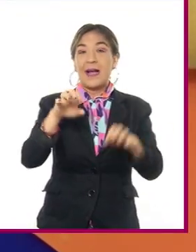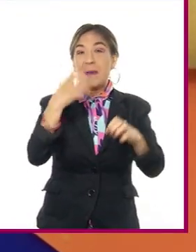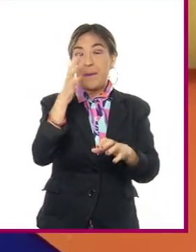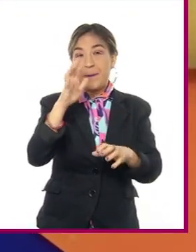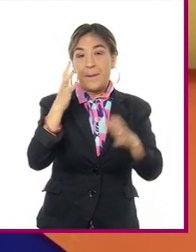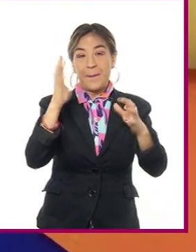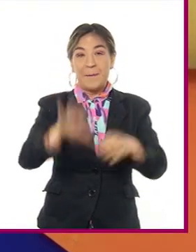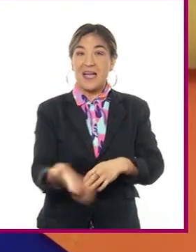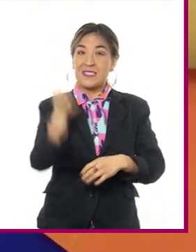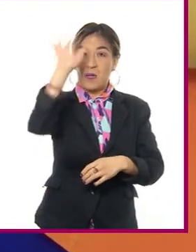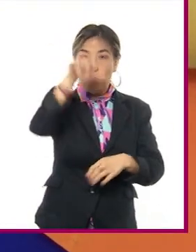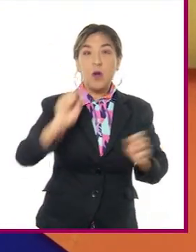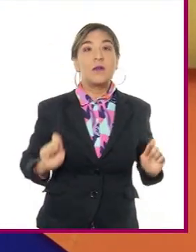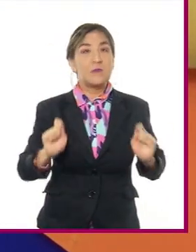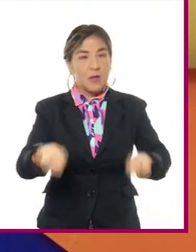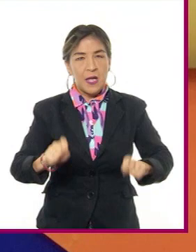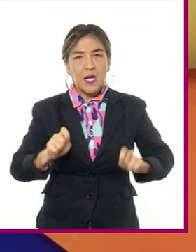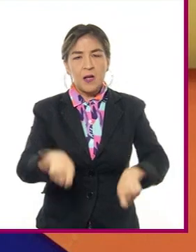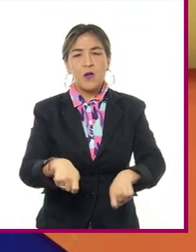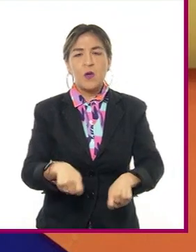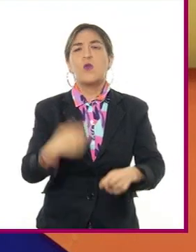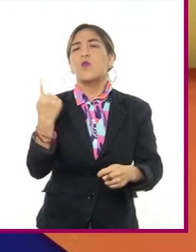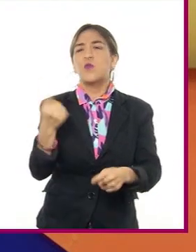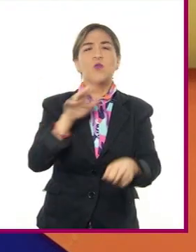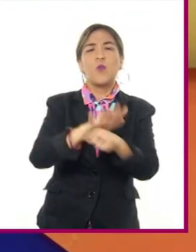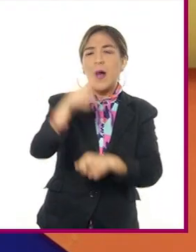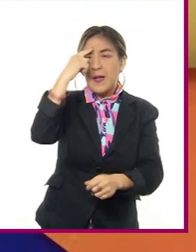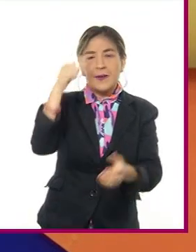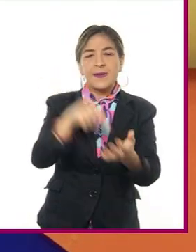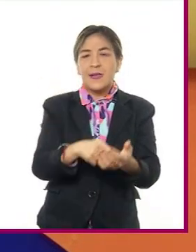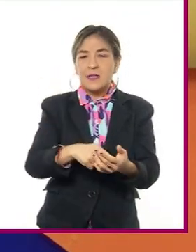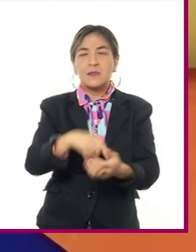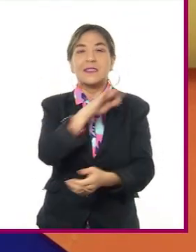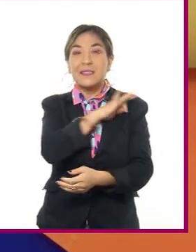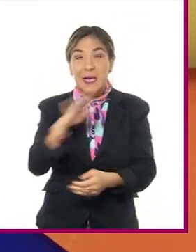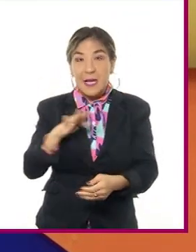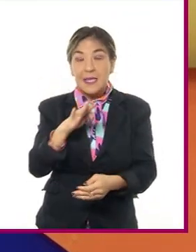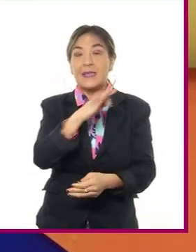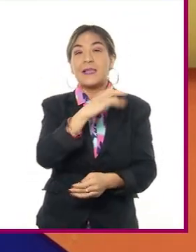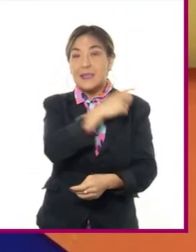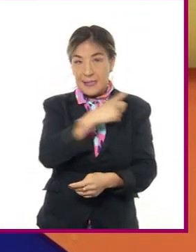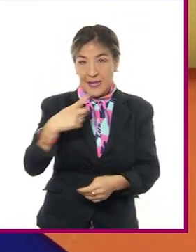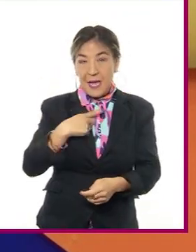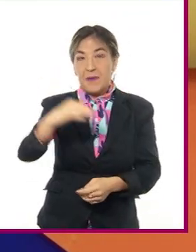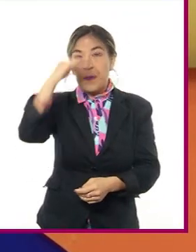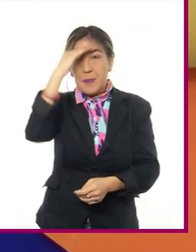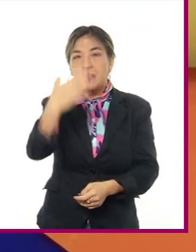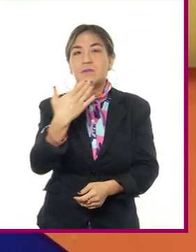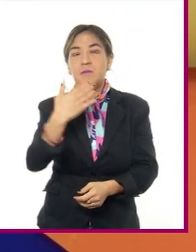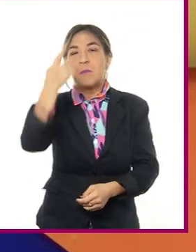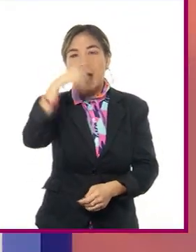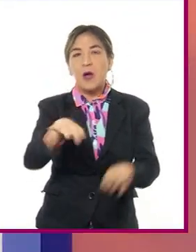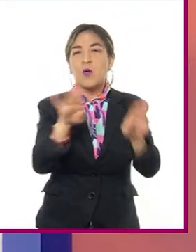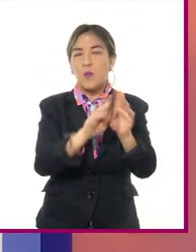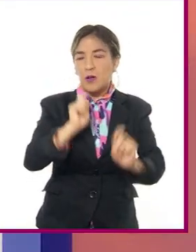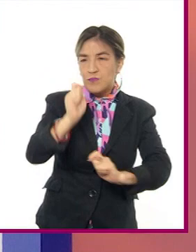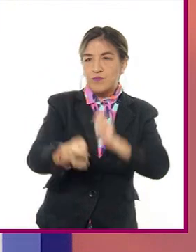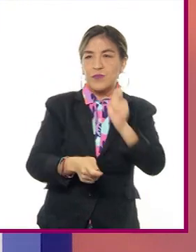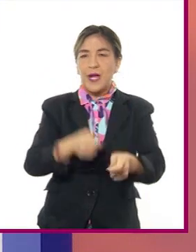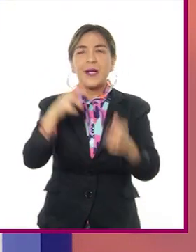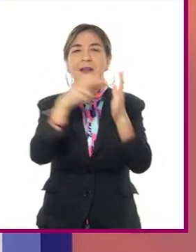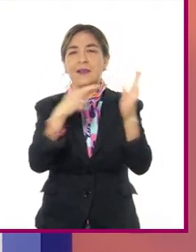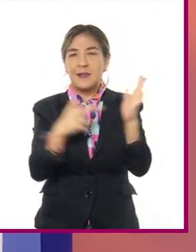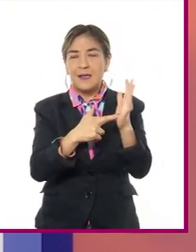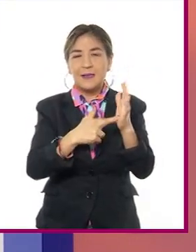ruedas, ¿qué aspectos crees debemos considerar para interpretar nuestras reglas?